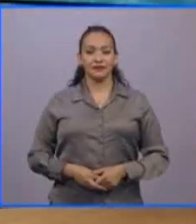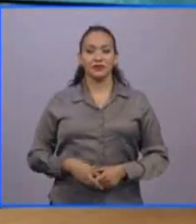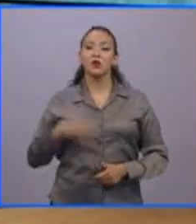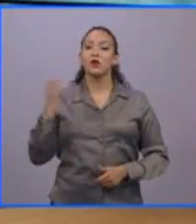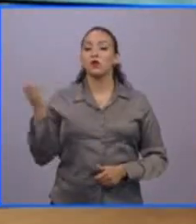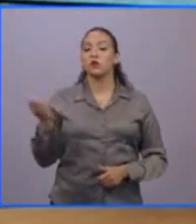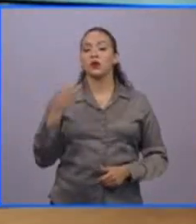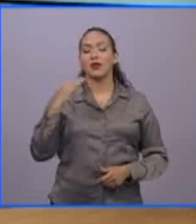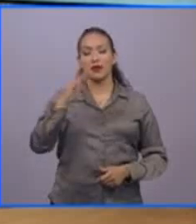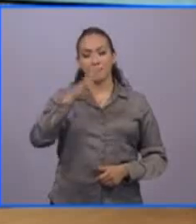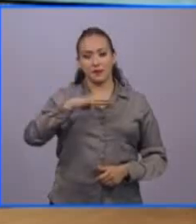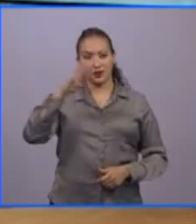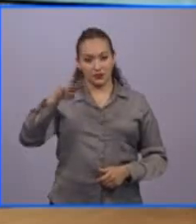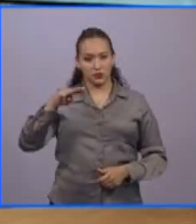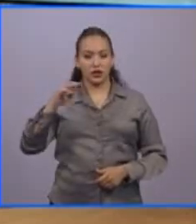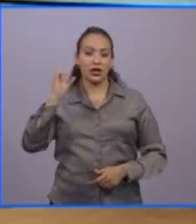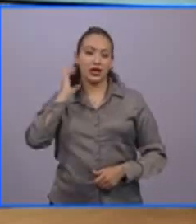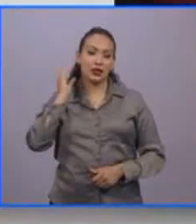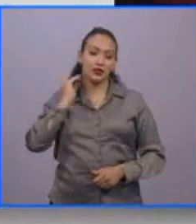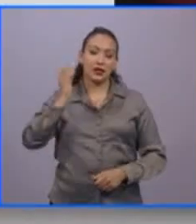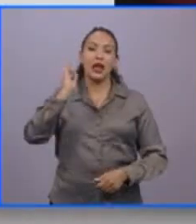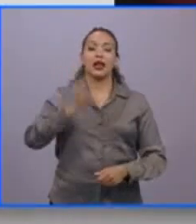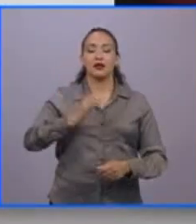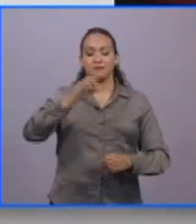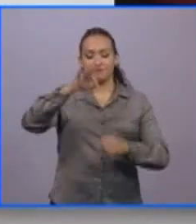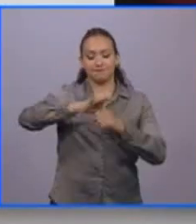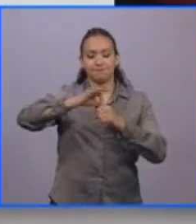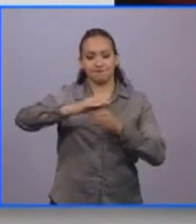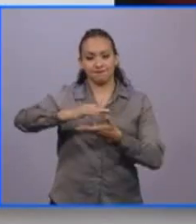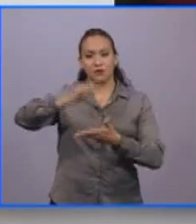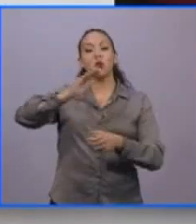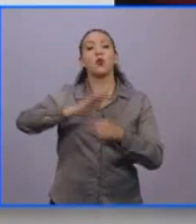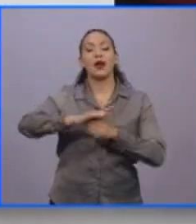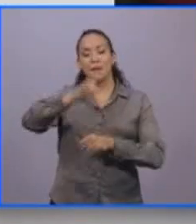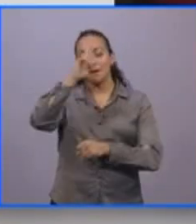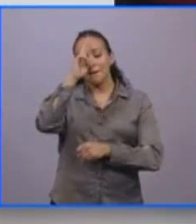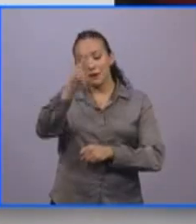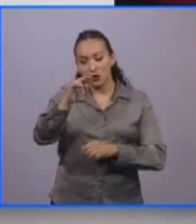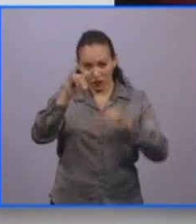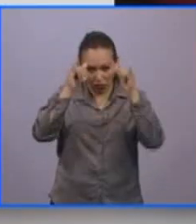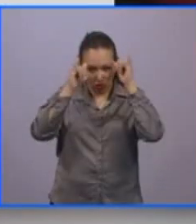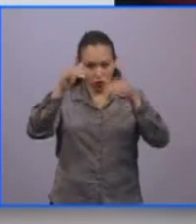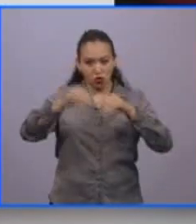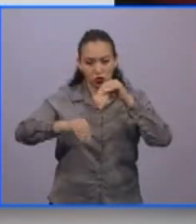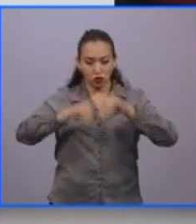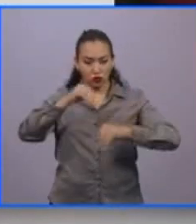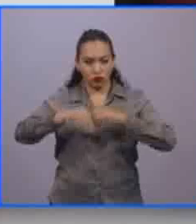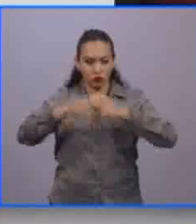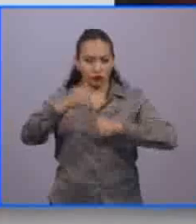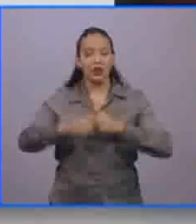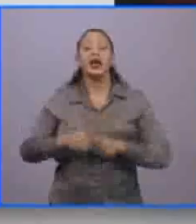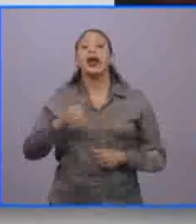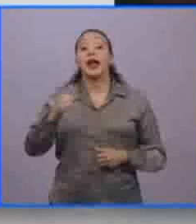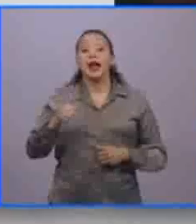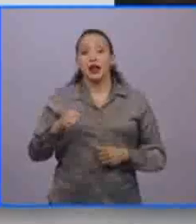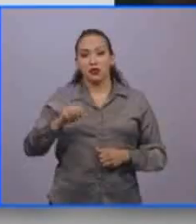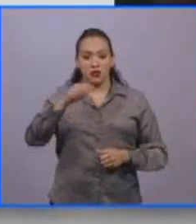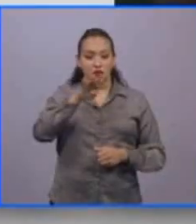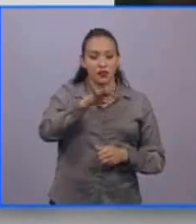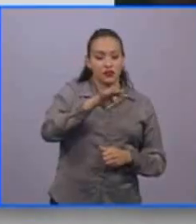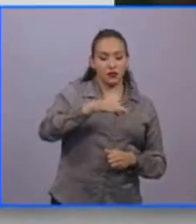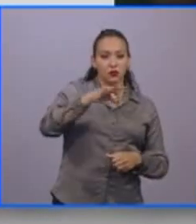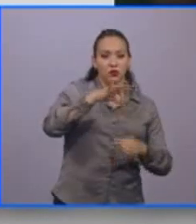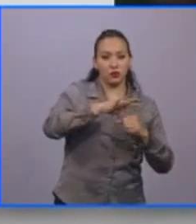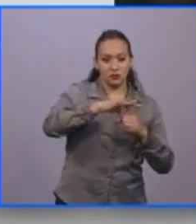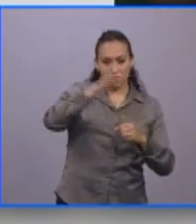El Congreso de Michoacán aprobó por mayoría de votos la prohibición de las corridas de toros. Por 19 votos a favor, 9